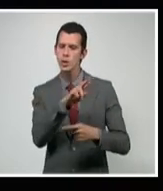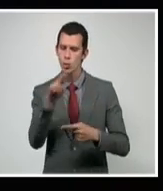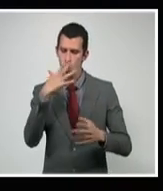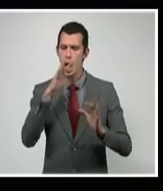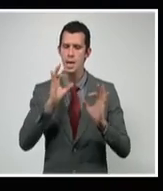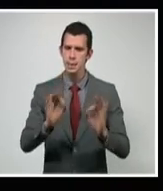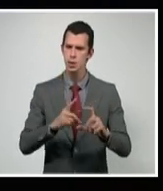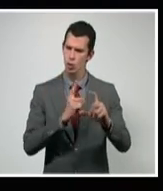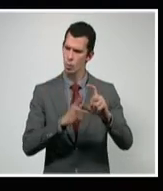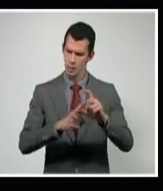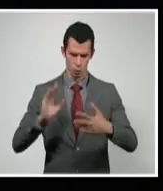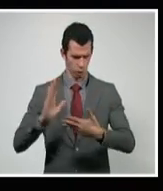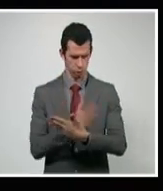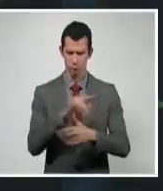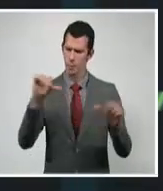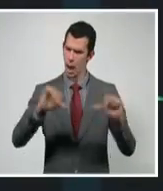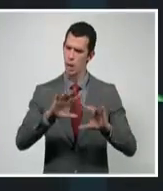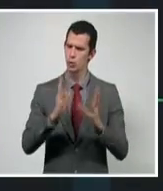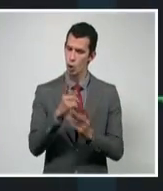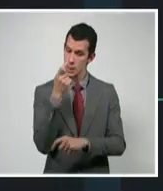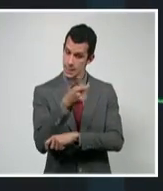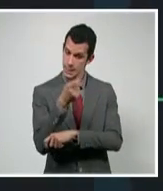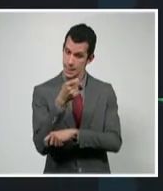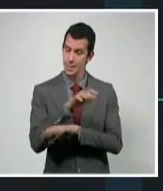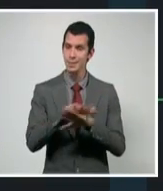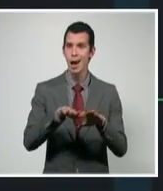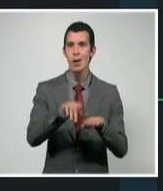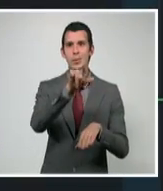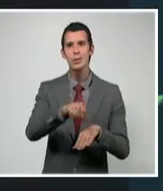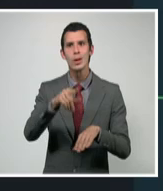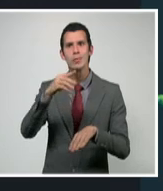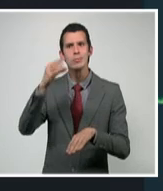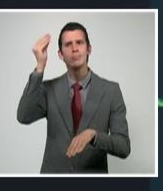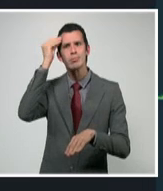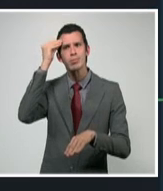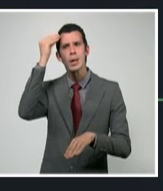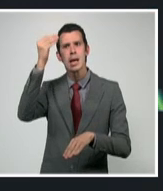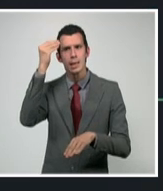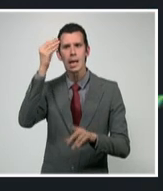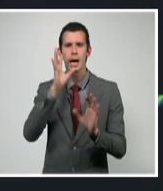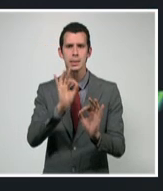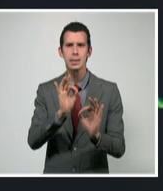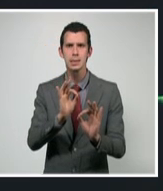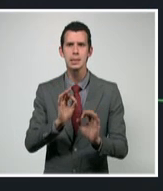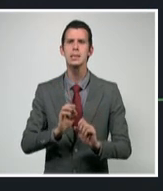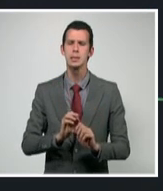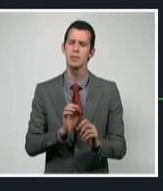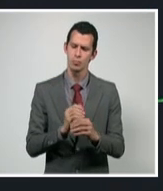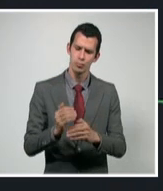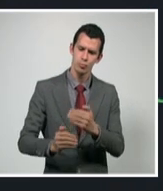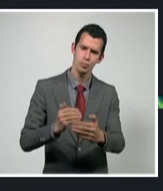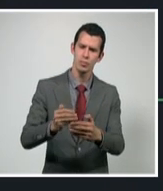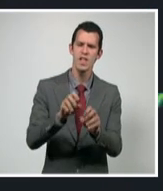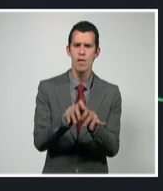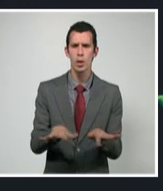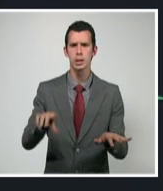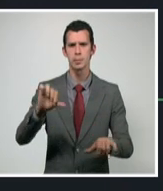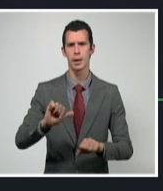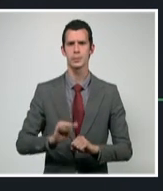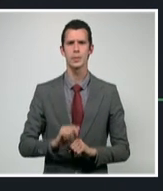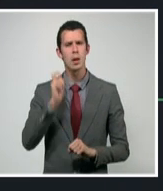sirven de fachada a la CIA. Hay muchas vías de financiamiento y es una ingenuidad pensar que la Agencia Central